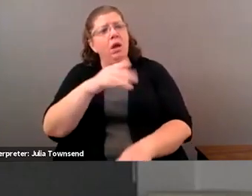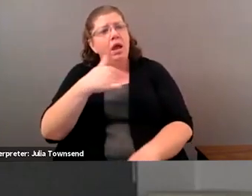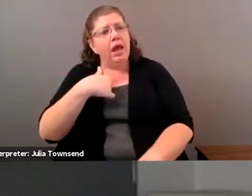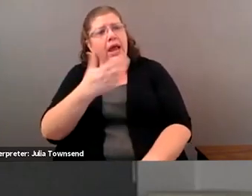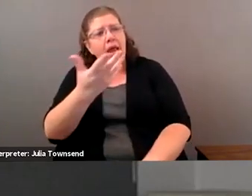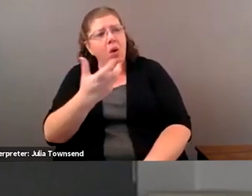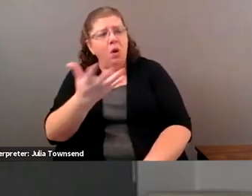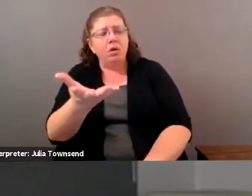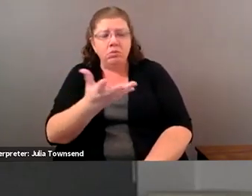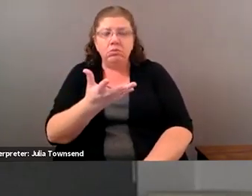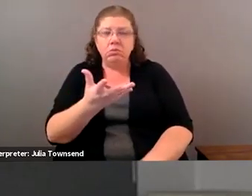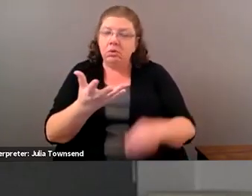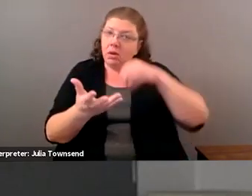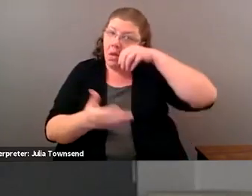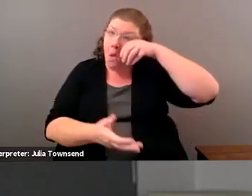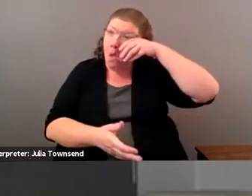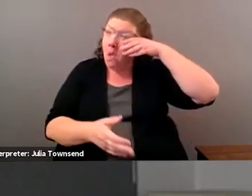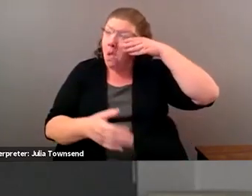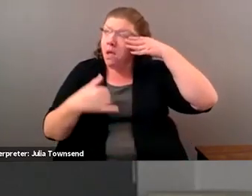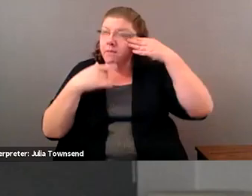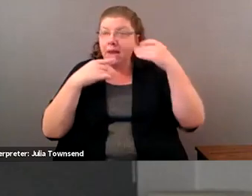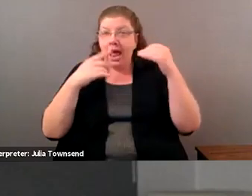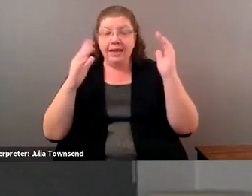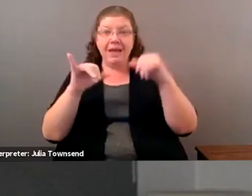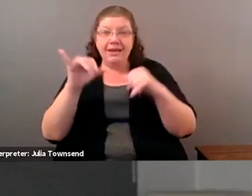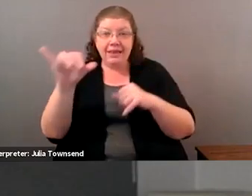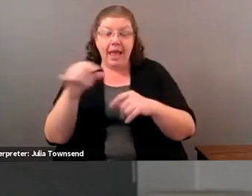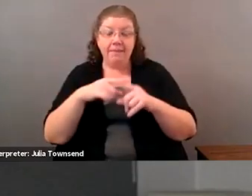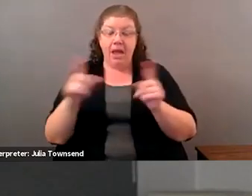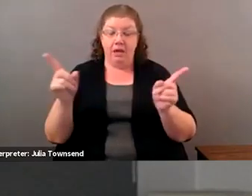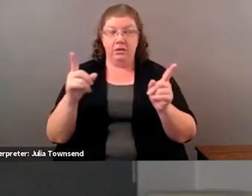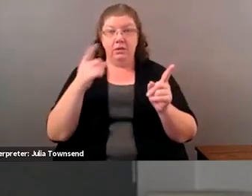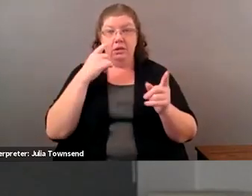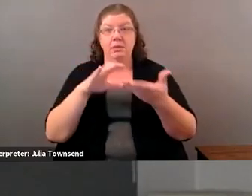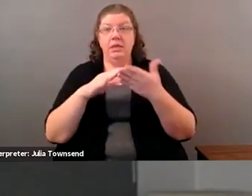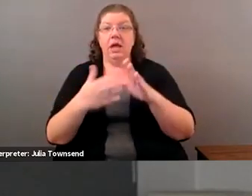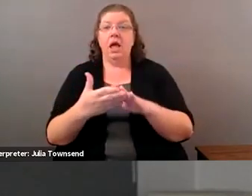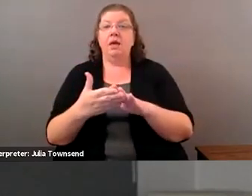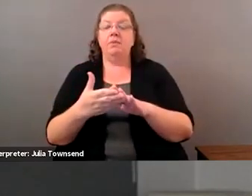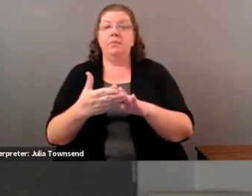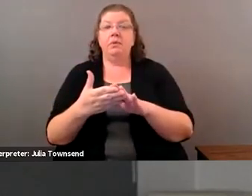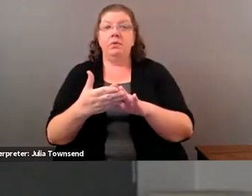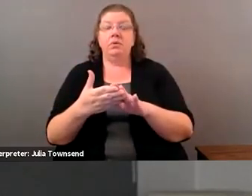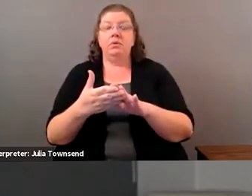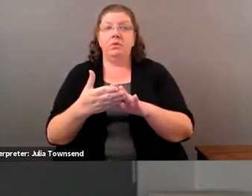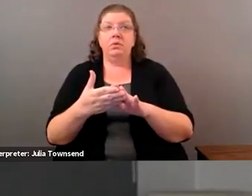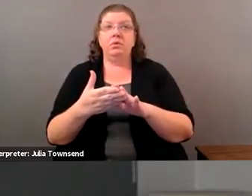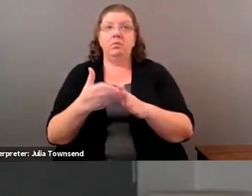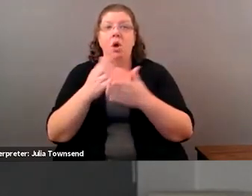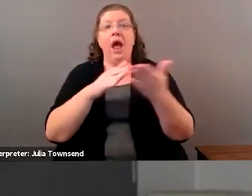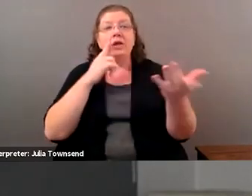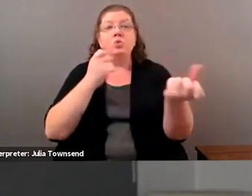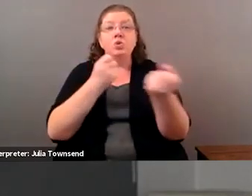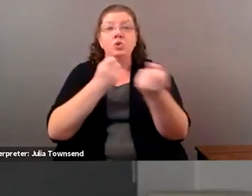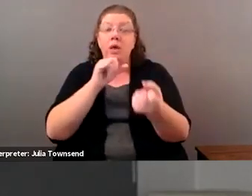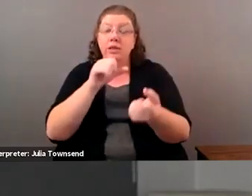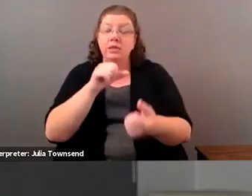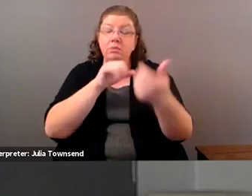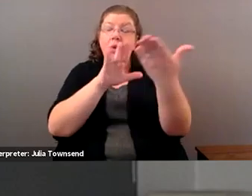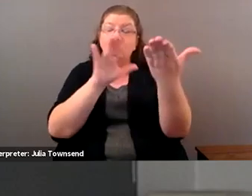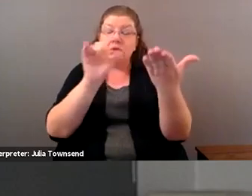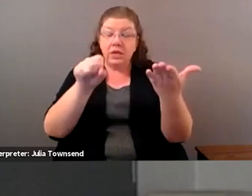están pidiendo lo de nuevo espera yo no espero ver esto pero si esto surge y hoy obviamente